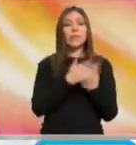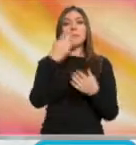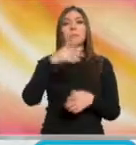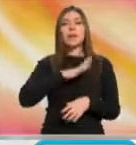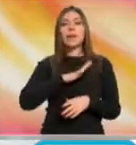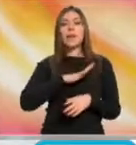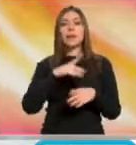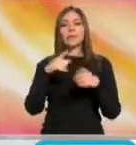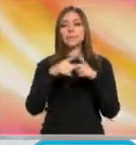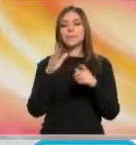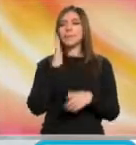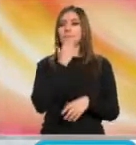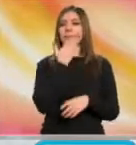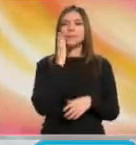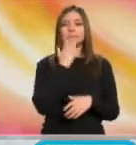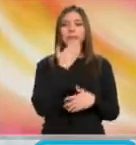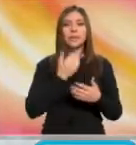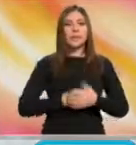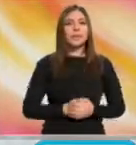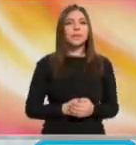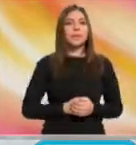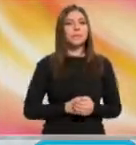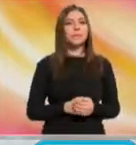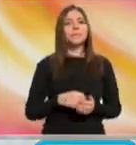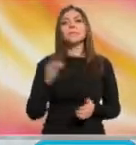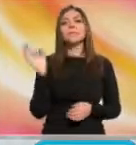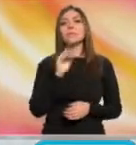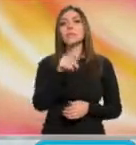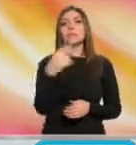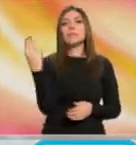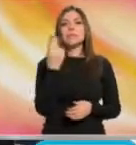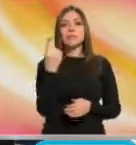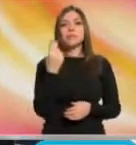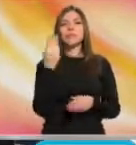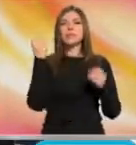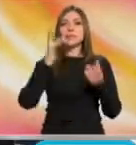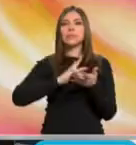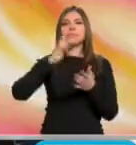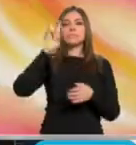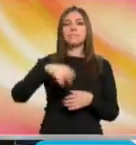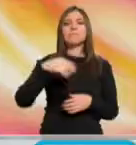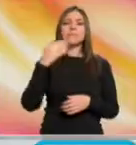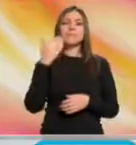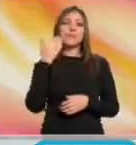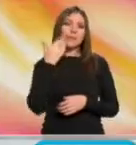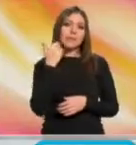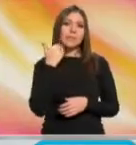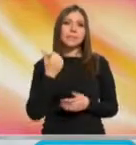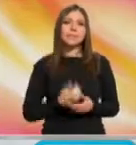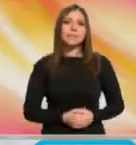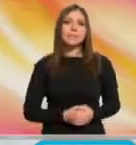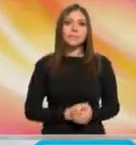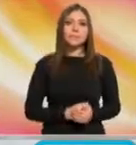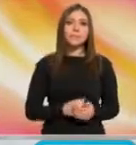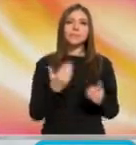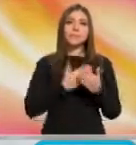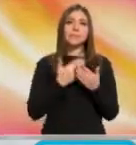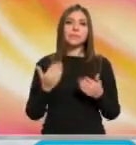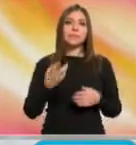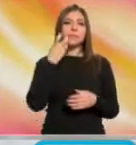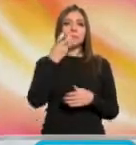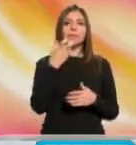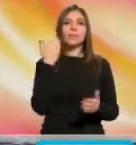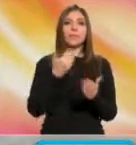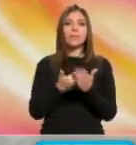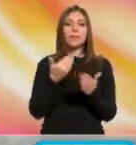ahí. Sí, por supuesto. Por si ocupa, señor. Sí, muchas gracias, es muy amable. Muy bien. Entonces, en realidad esto lo vamos a